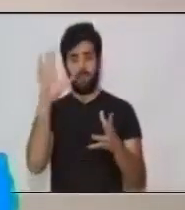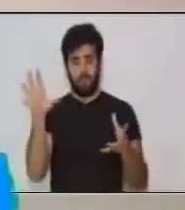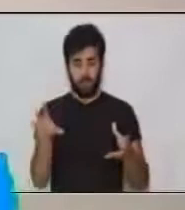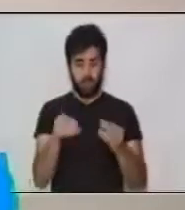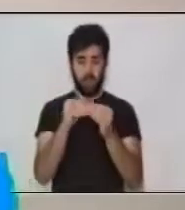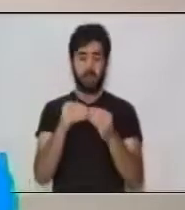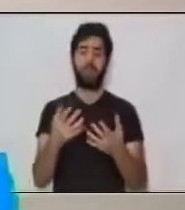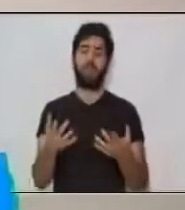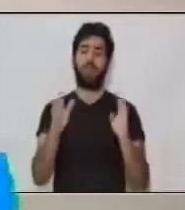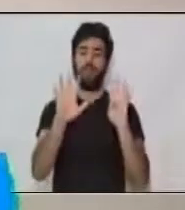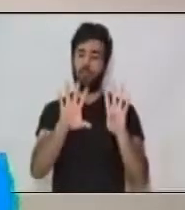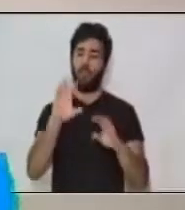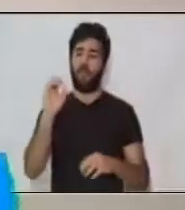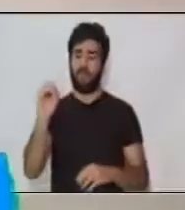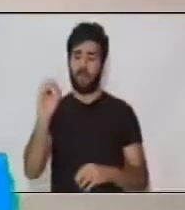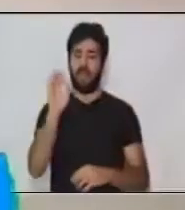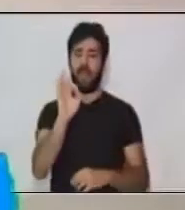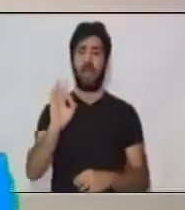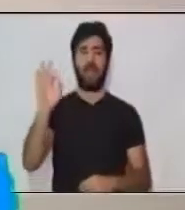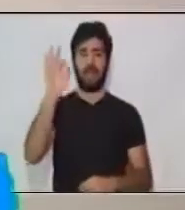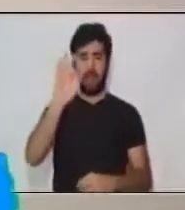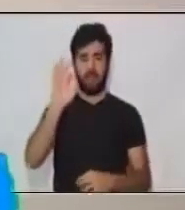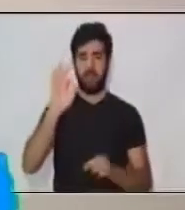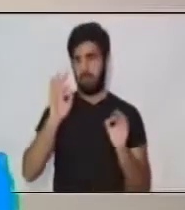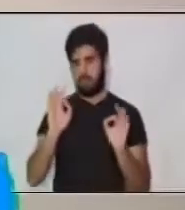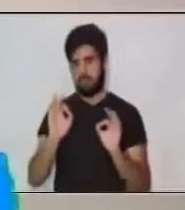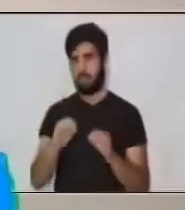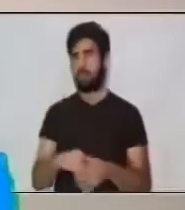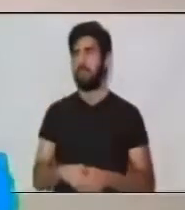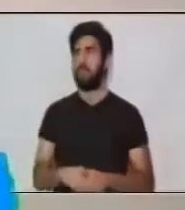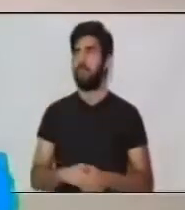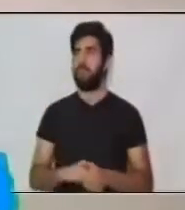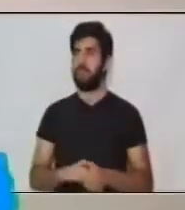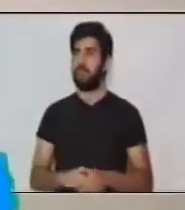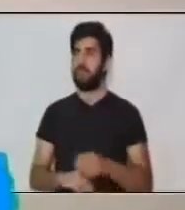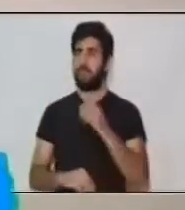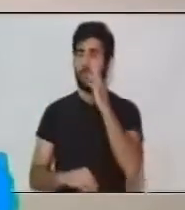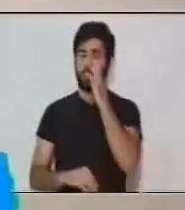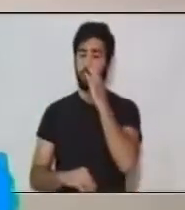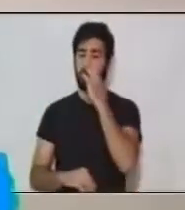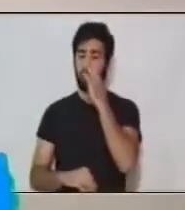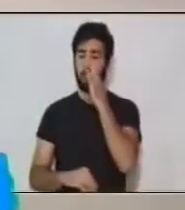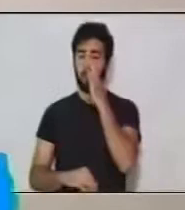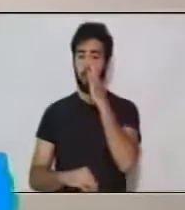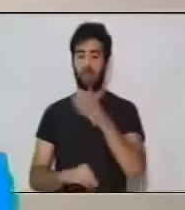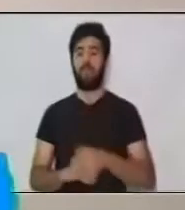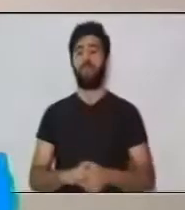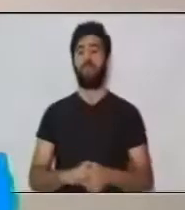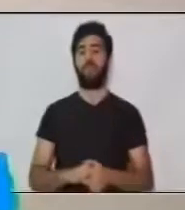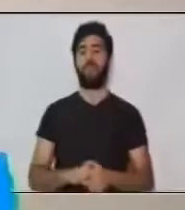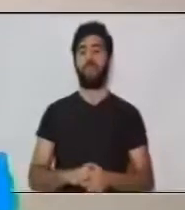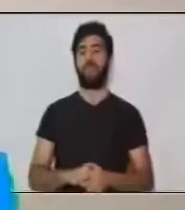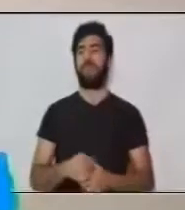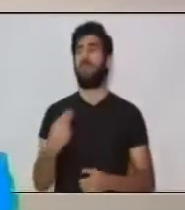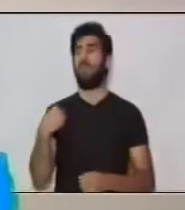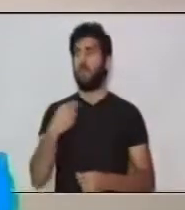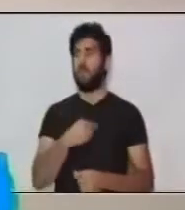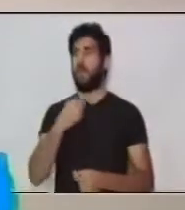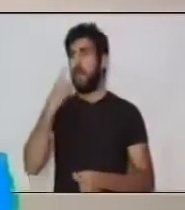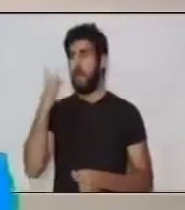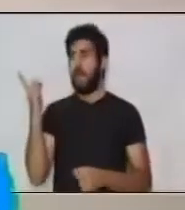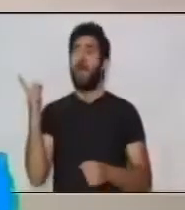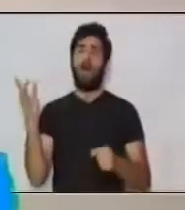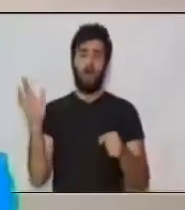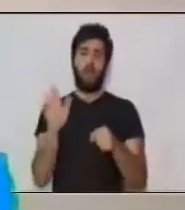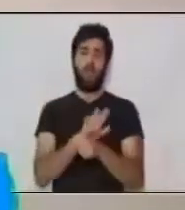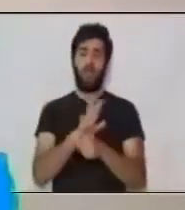dado 90 grados. Y aquí tenemos el ángulo recto de 90 grados. Entonces nuestro ángulo complementario